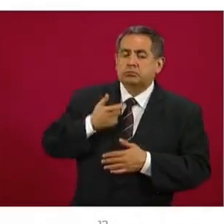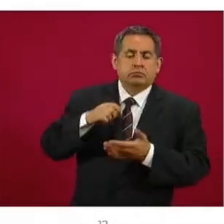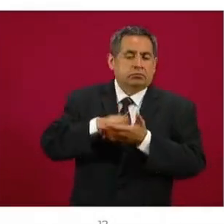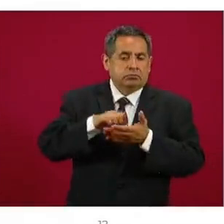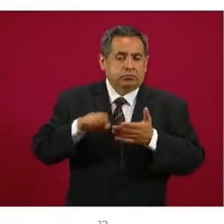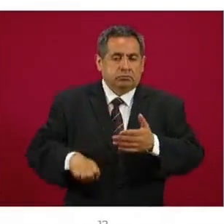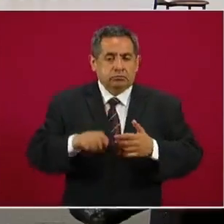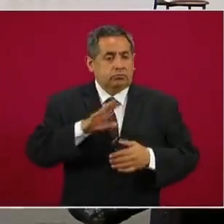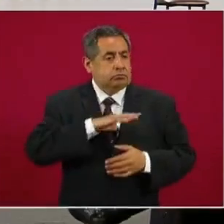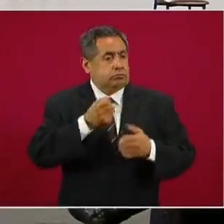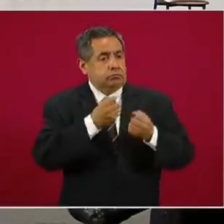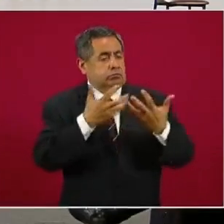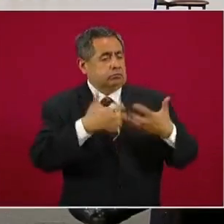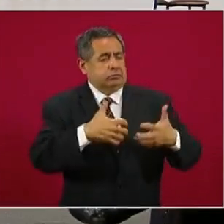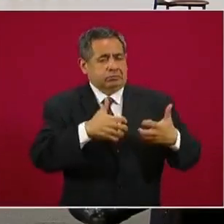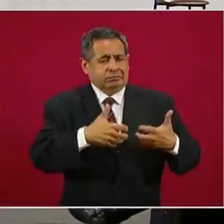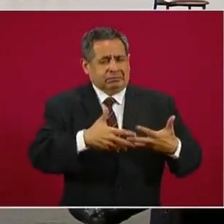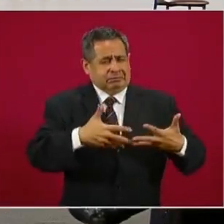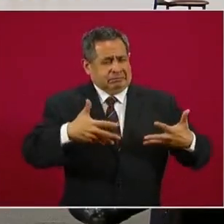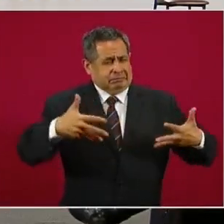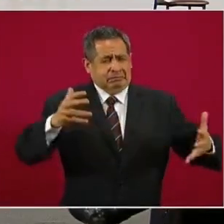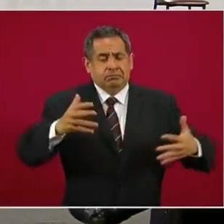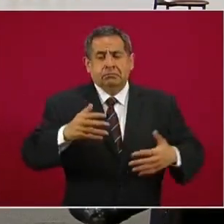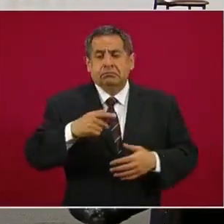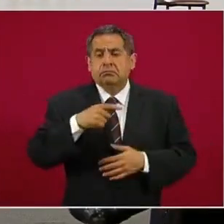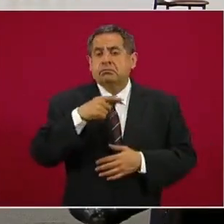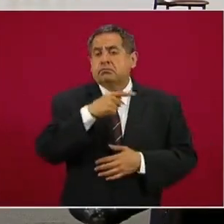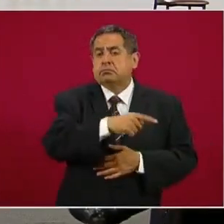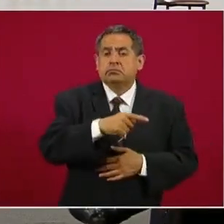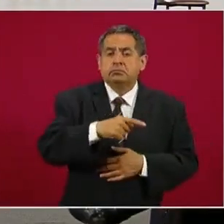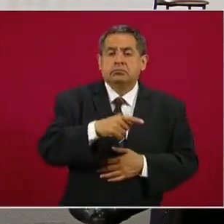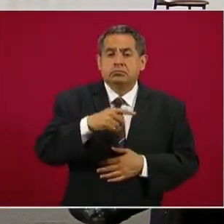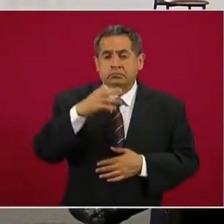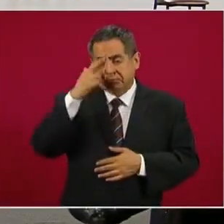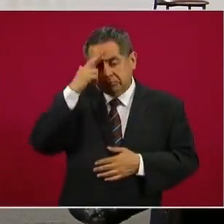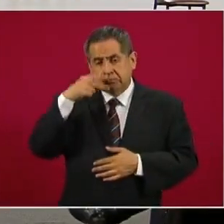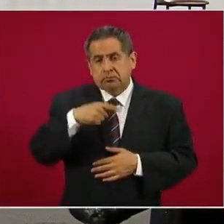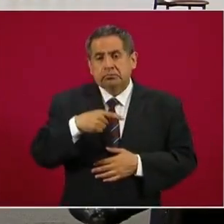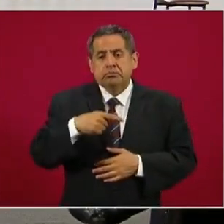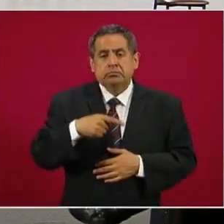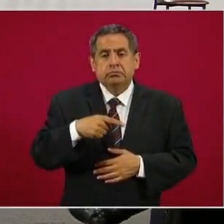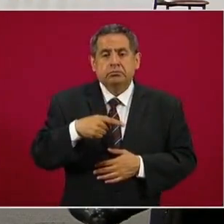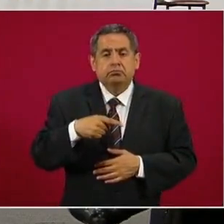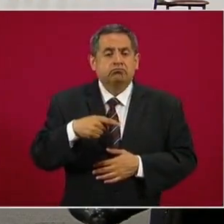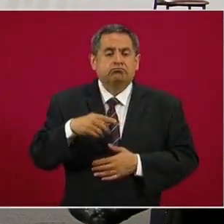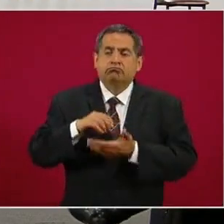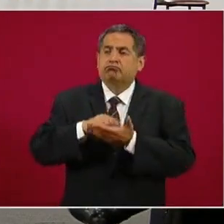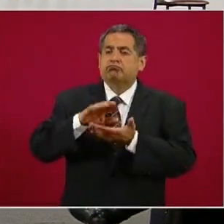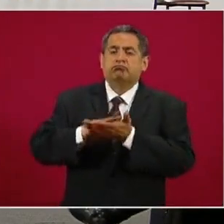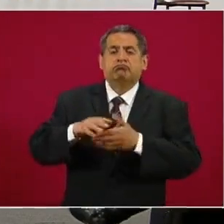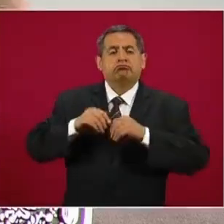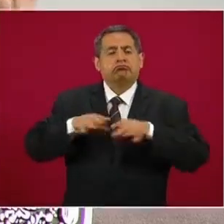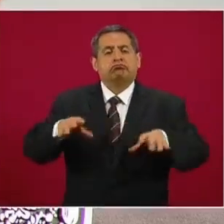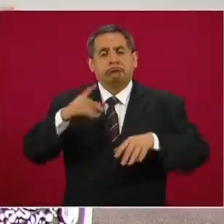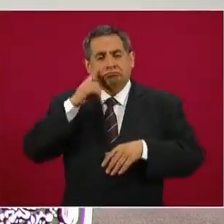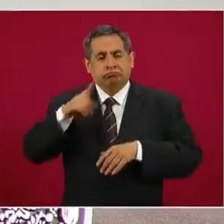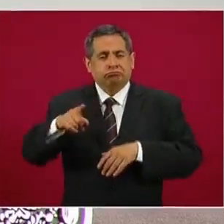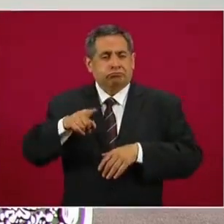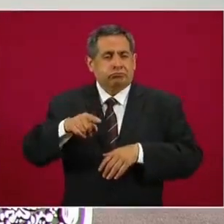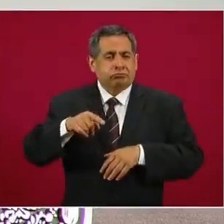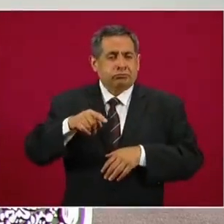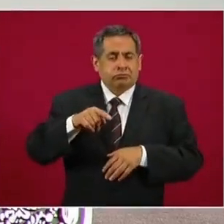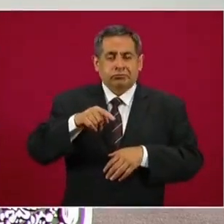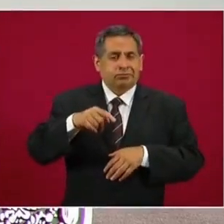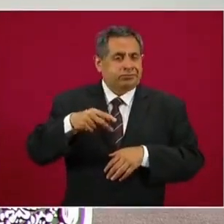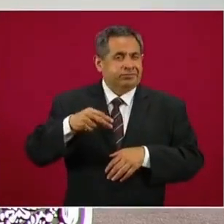tenemos empresas muy grandes que cuando salió el decreto para apoyar la zona de la frontera norte,